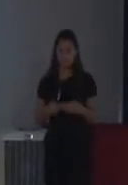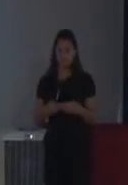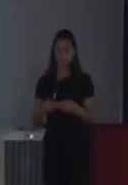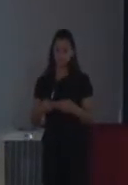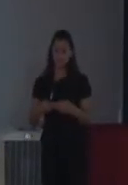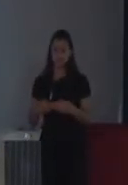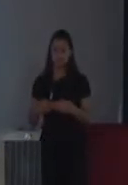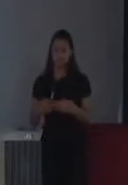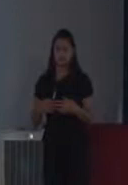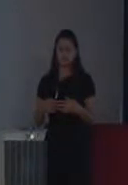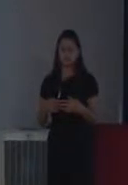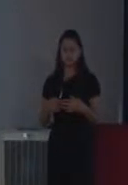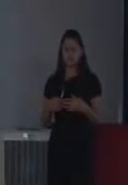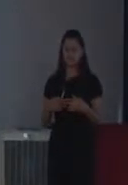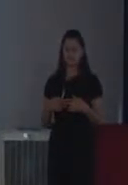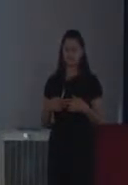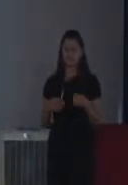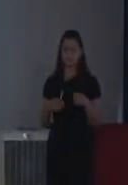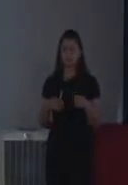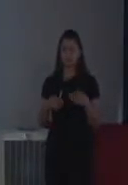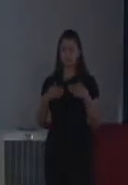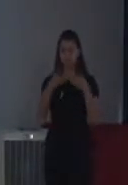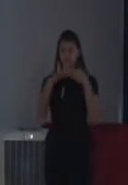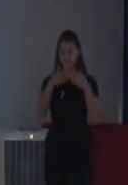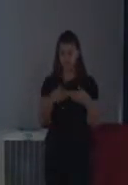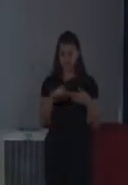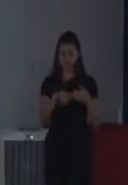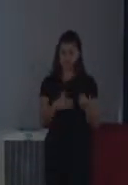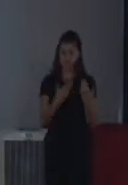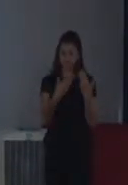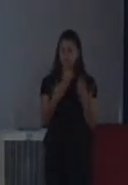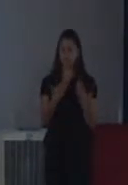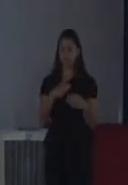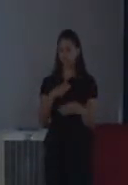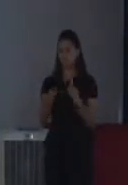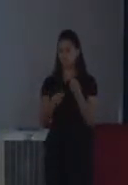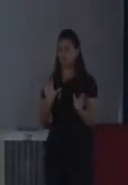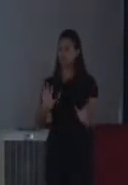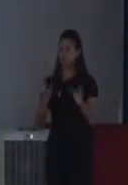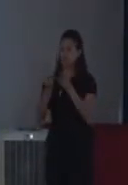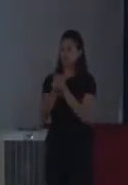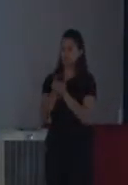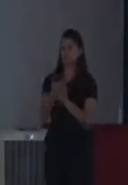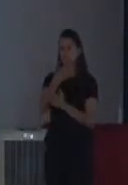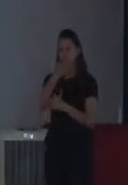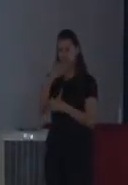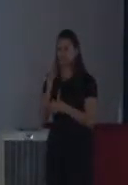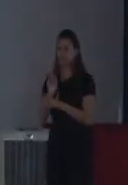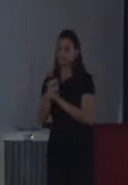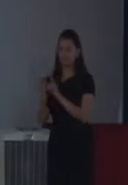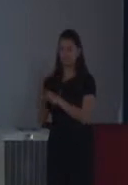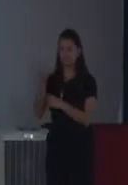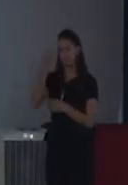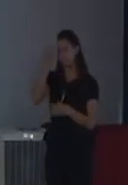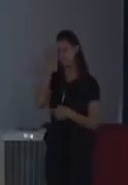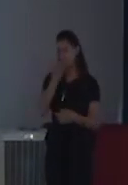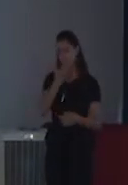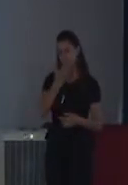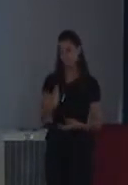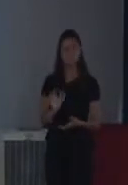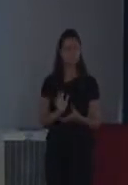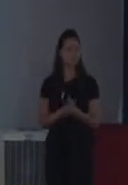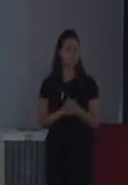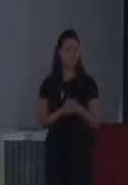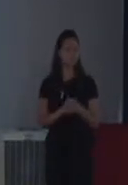una de los medios, digamos, para generar más inclusión a nivel social. ¿Por qué? Porque si, por ejemplo, se